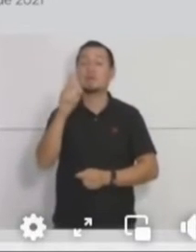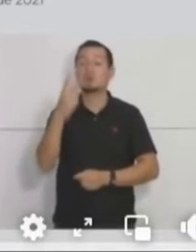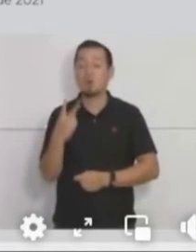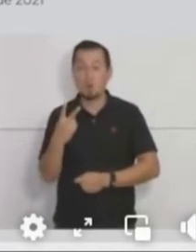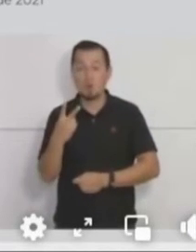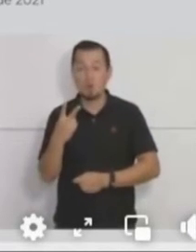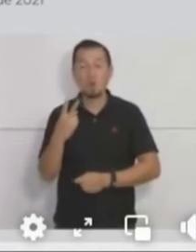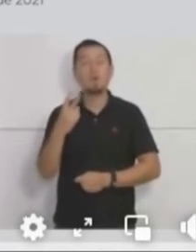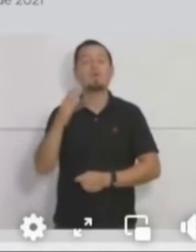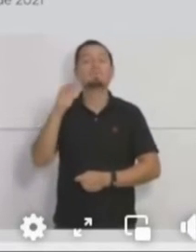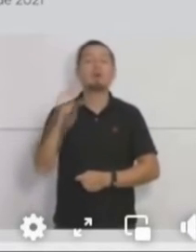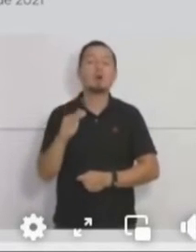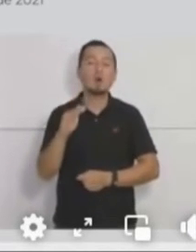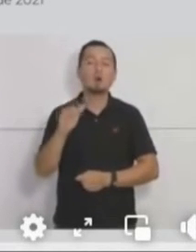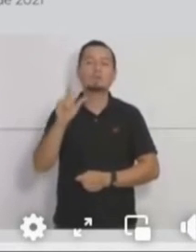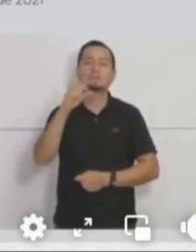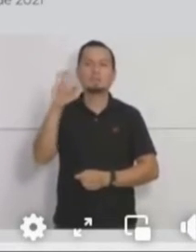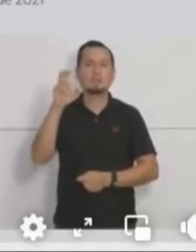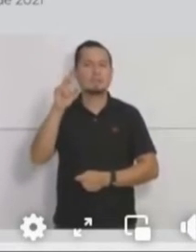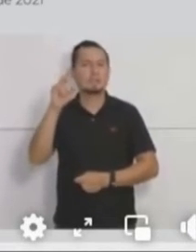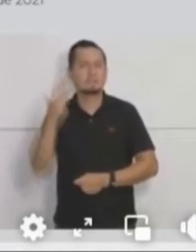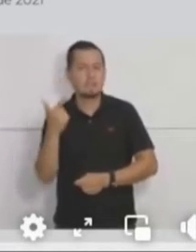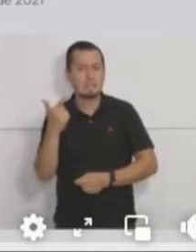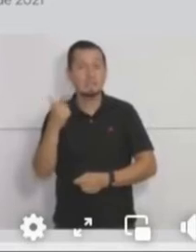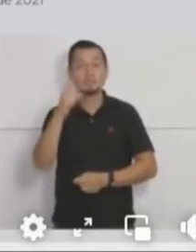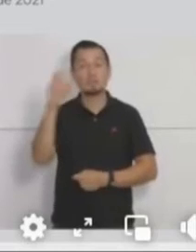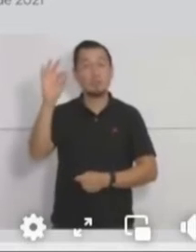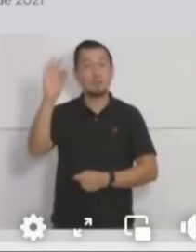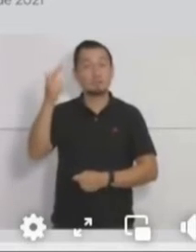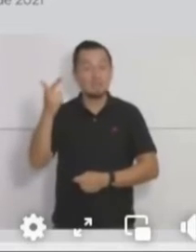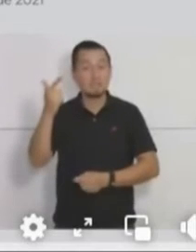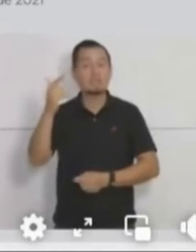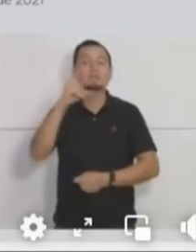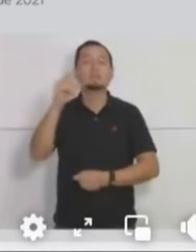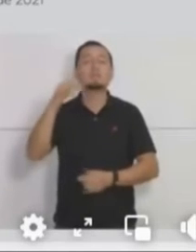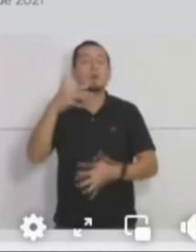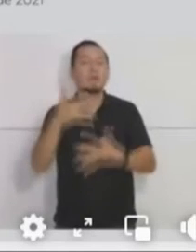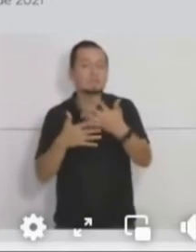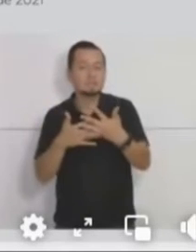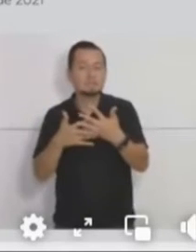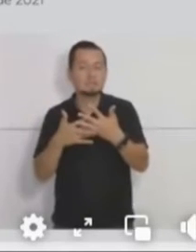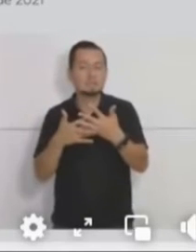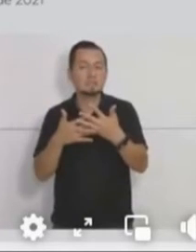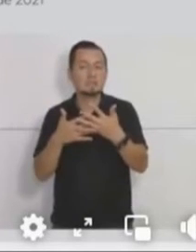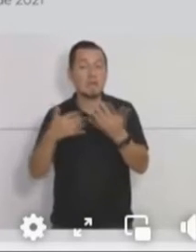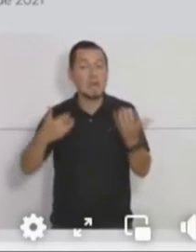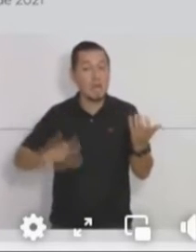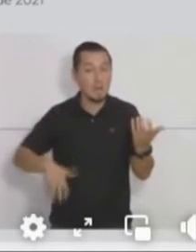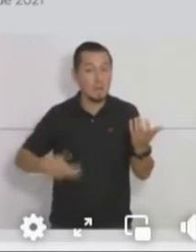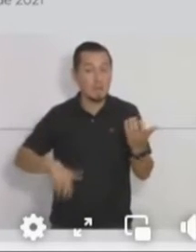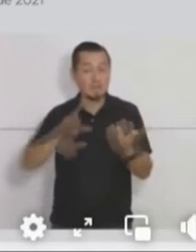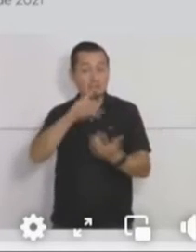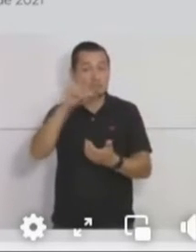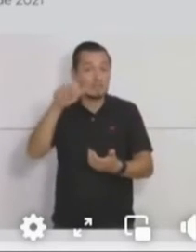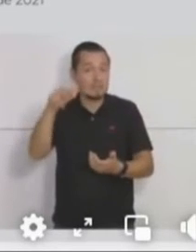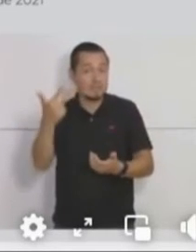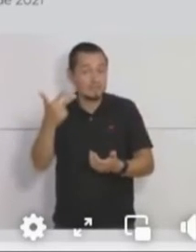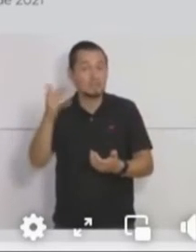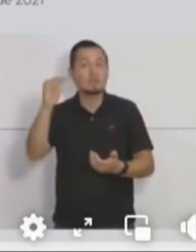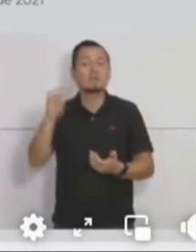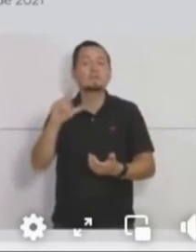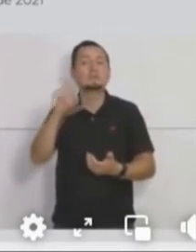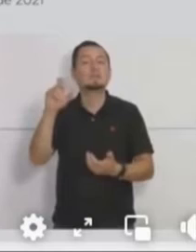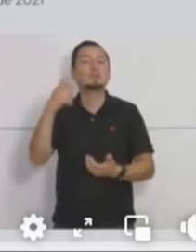132, bajó a 127. Zapopan estaba en 147, bajó a 115. Tlaquepaque estaba en